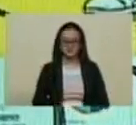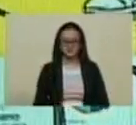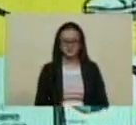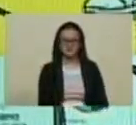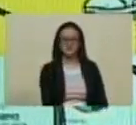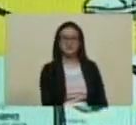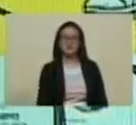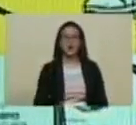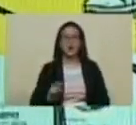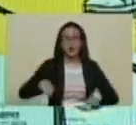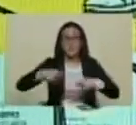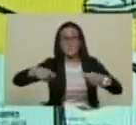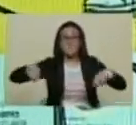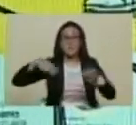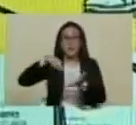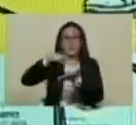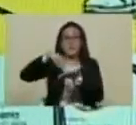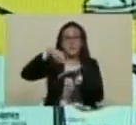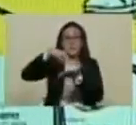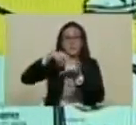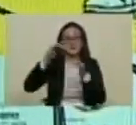Zapateaban joropo por ahí, ¿ah?